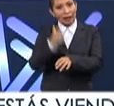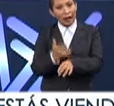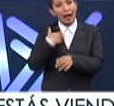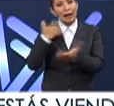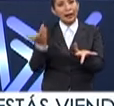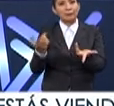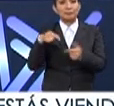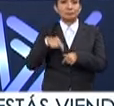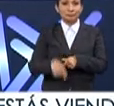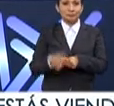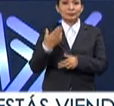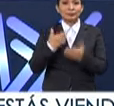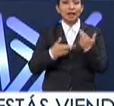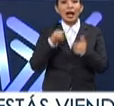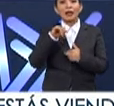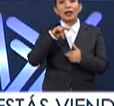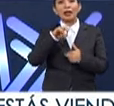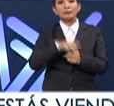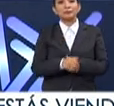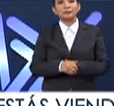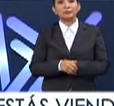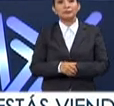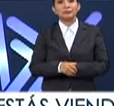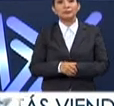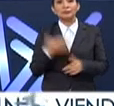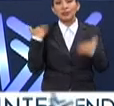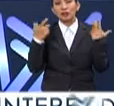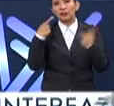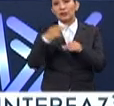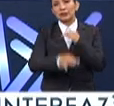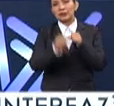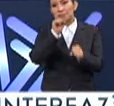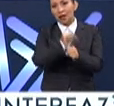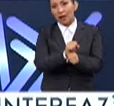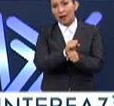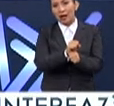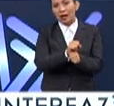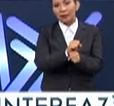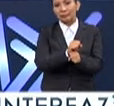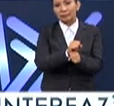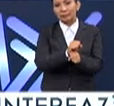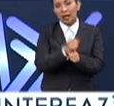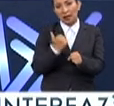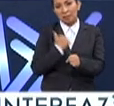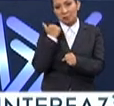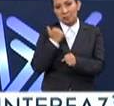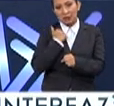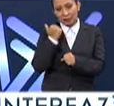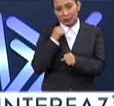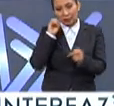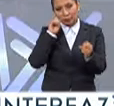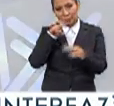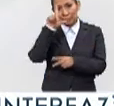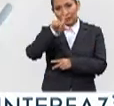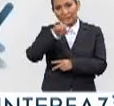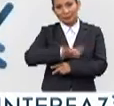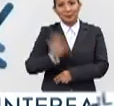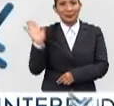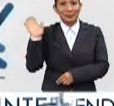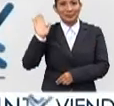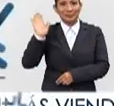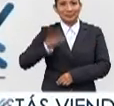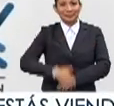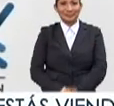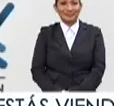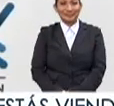área estará de regreso así que disfrute su fin de semana aprovéchelo nos veremos el lunes